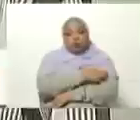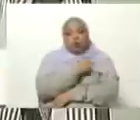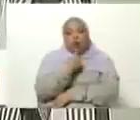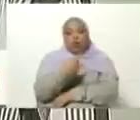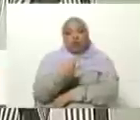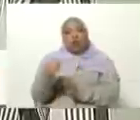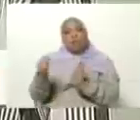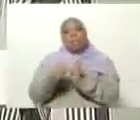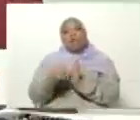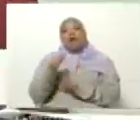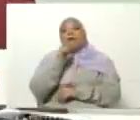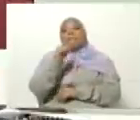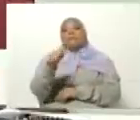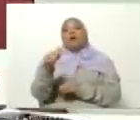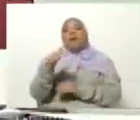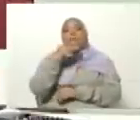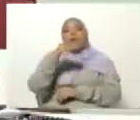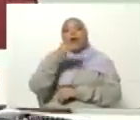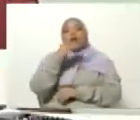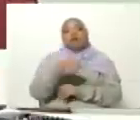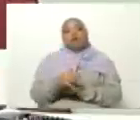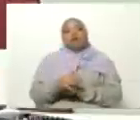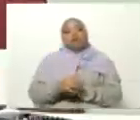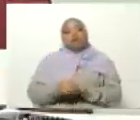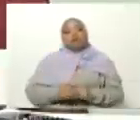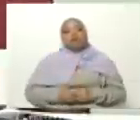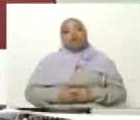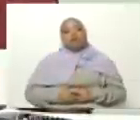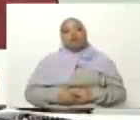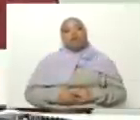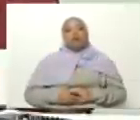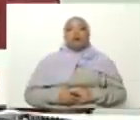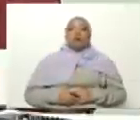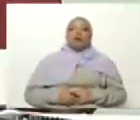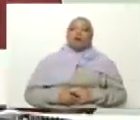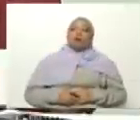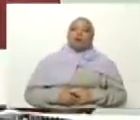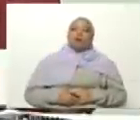mírelo, diciendo que su partido era una corporación